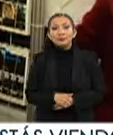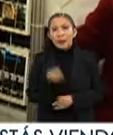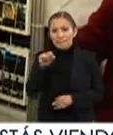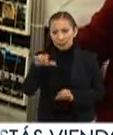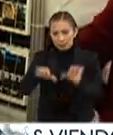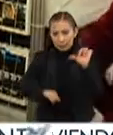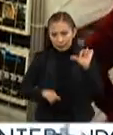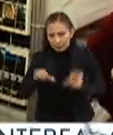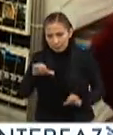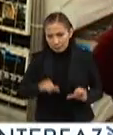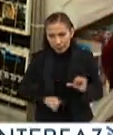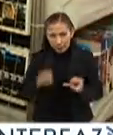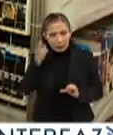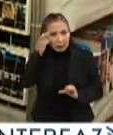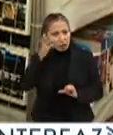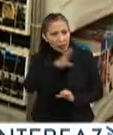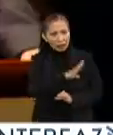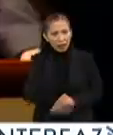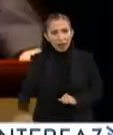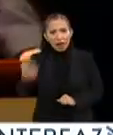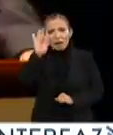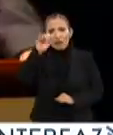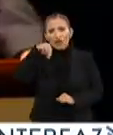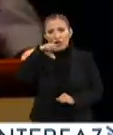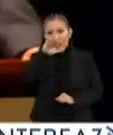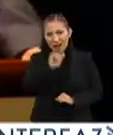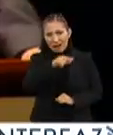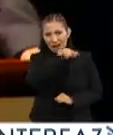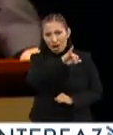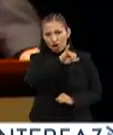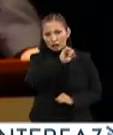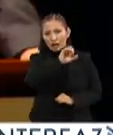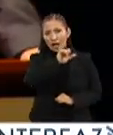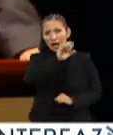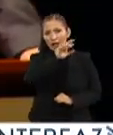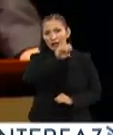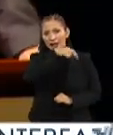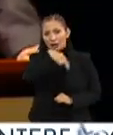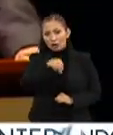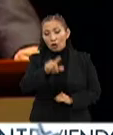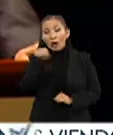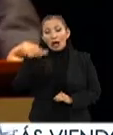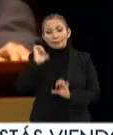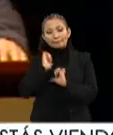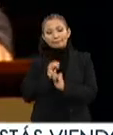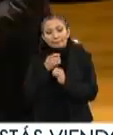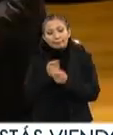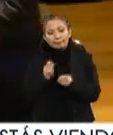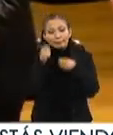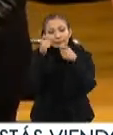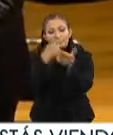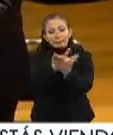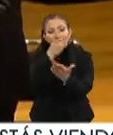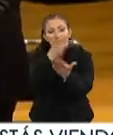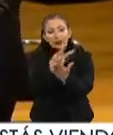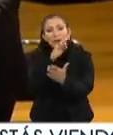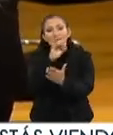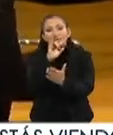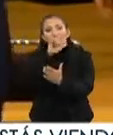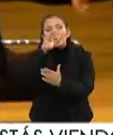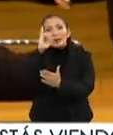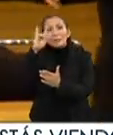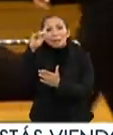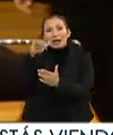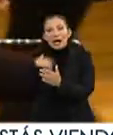las actividades, el director general del Fondo de Cultura Económica, José Carreño Carlón, fue el encargado de entregar el premio FIL